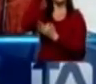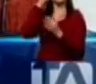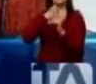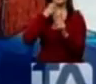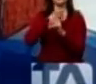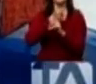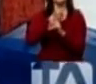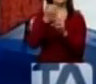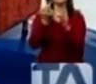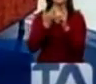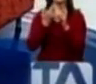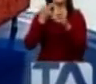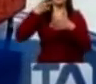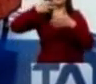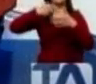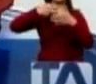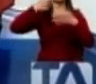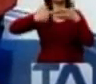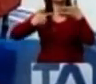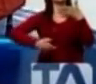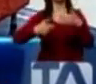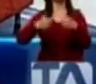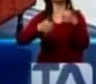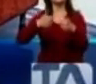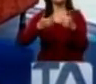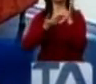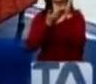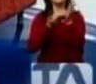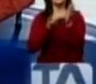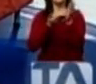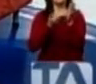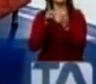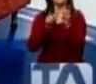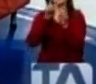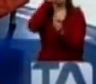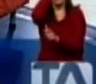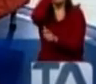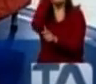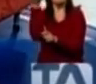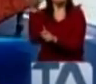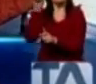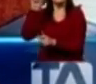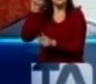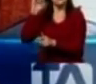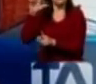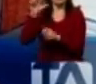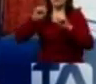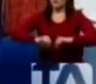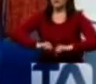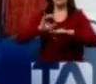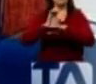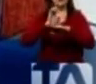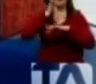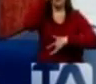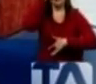Y una de las consecuencias o las características de este tipo de enfermedades es justamente el desconocimiento. Daniel puede que no sea el único en el Ecuador con